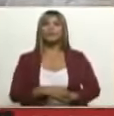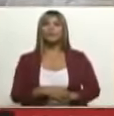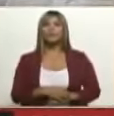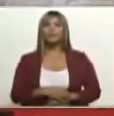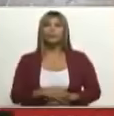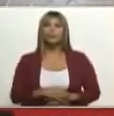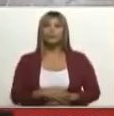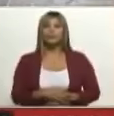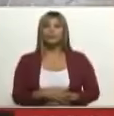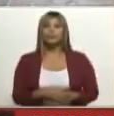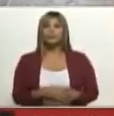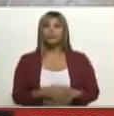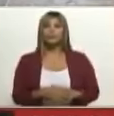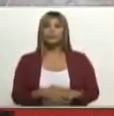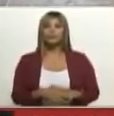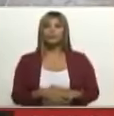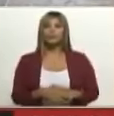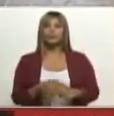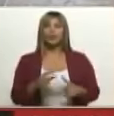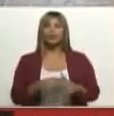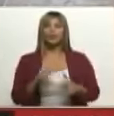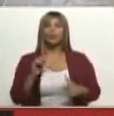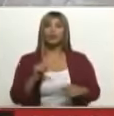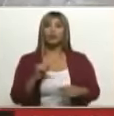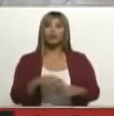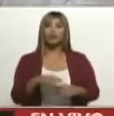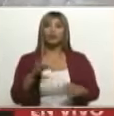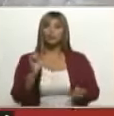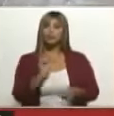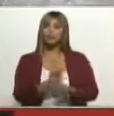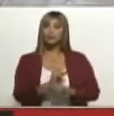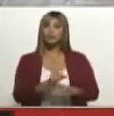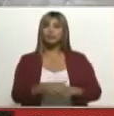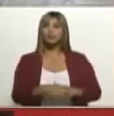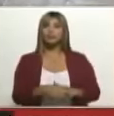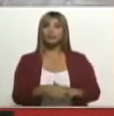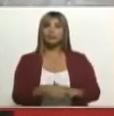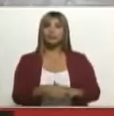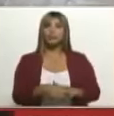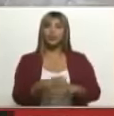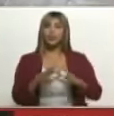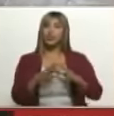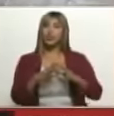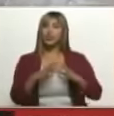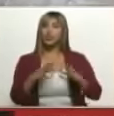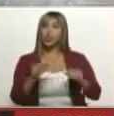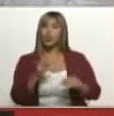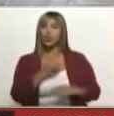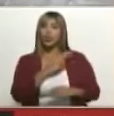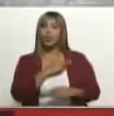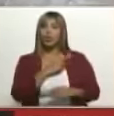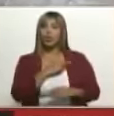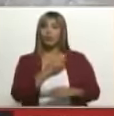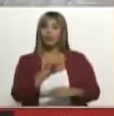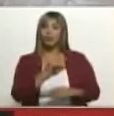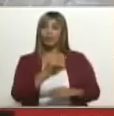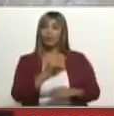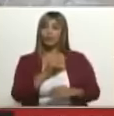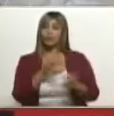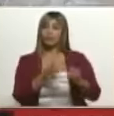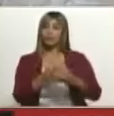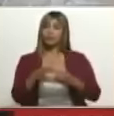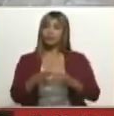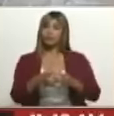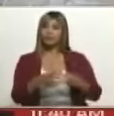Estamos con, primero que todo, que aquí tenemos capturados a todos los que tenían los jefes aquí. Capturados.